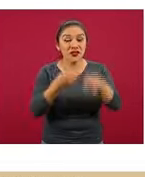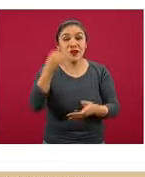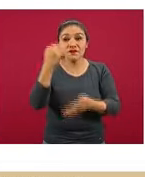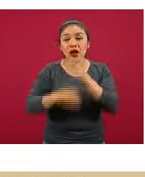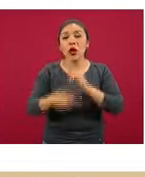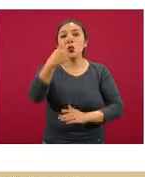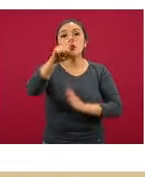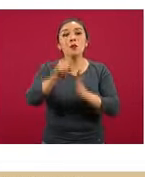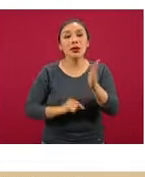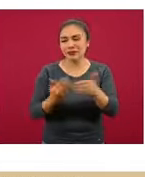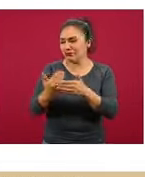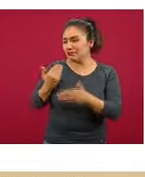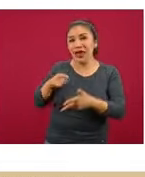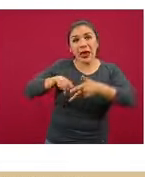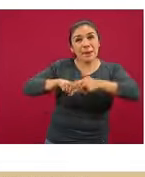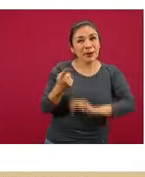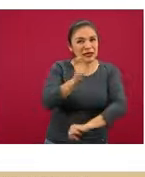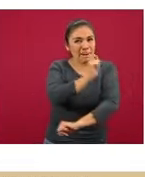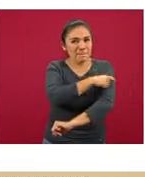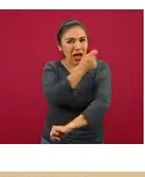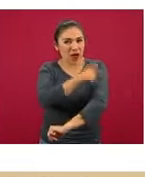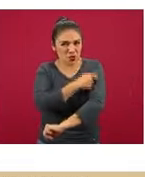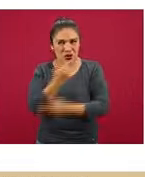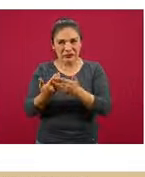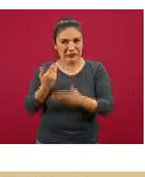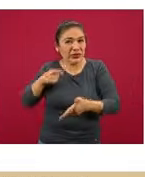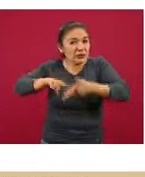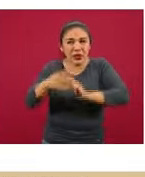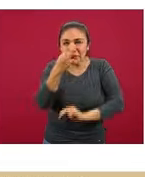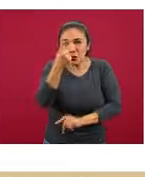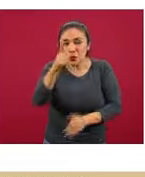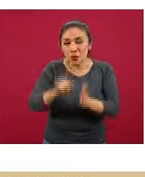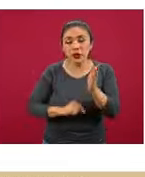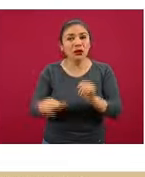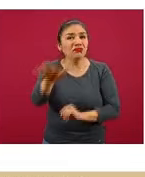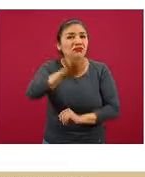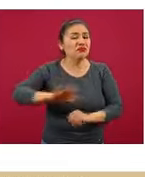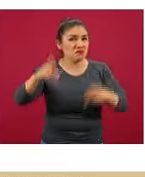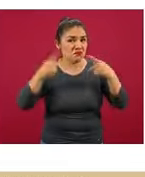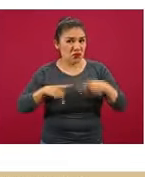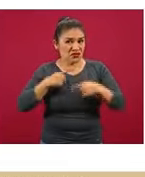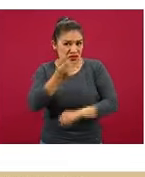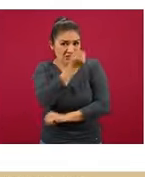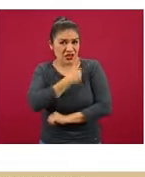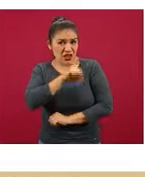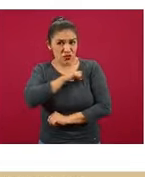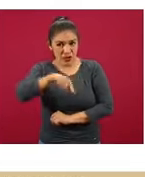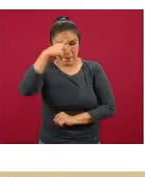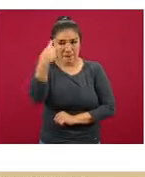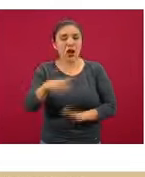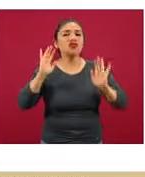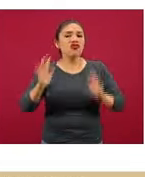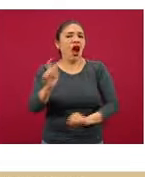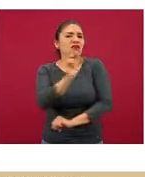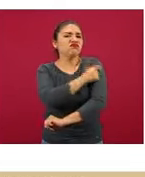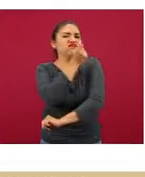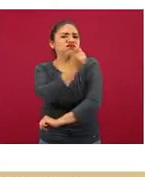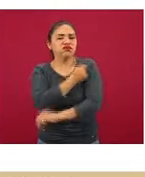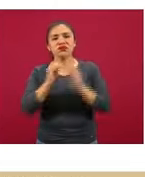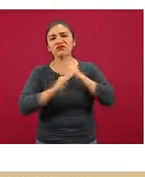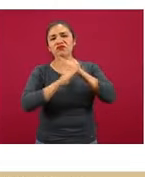mes de iniciada la campaña de vacunación, el personal de salud en México tiene ya la vacuna